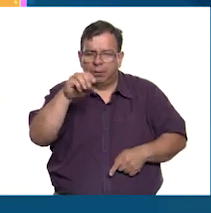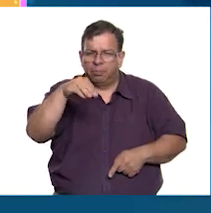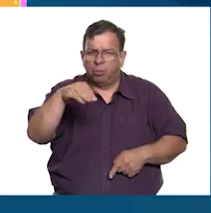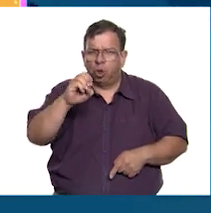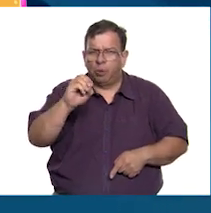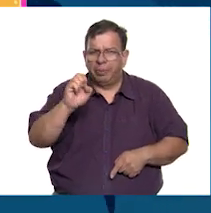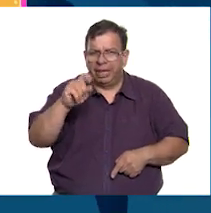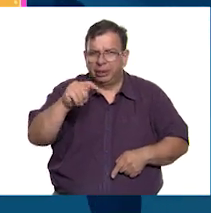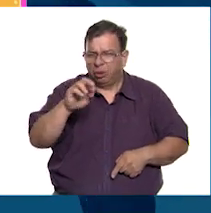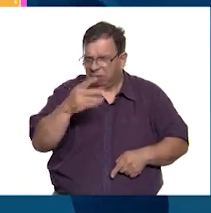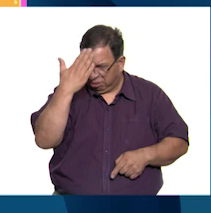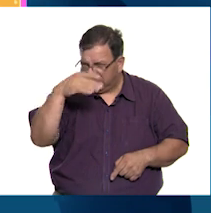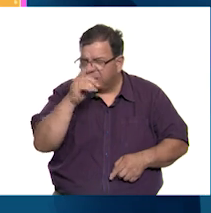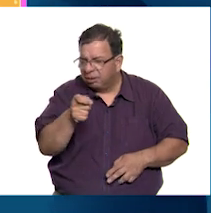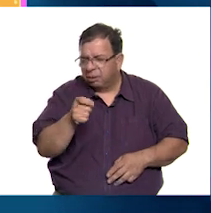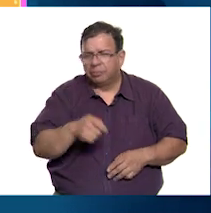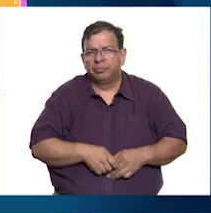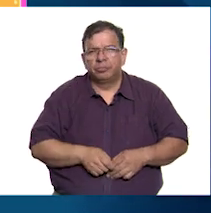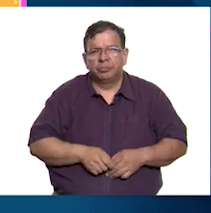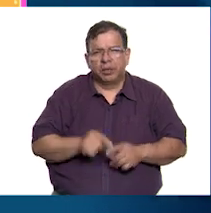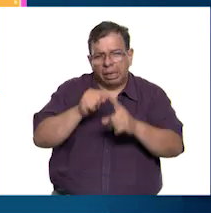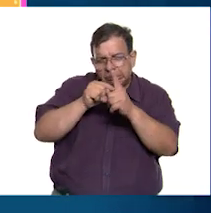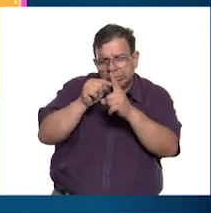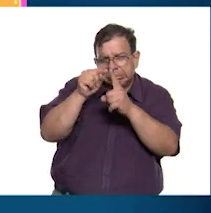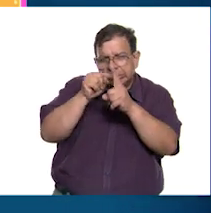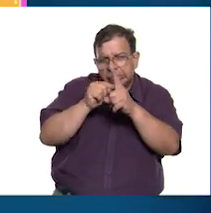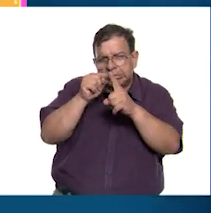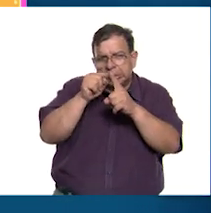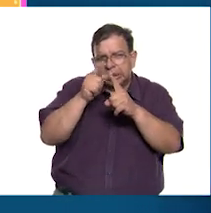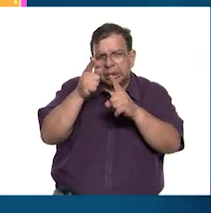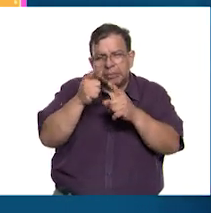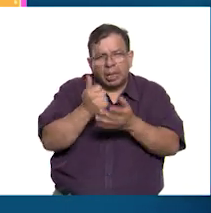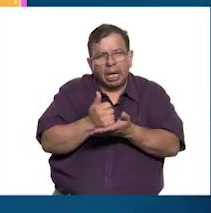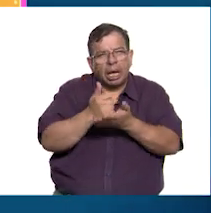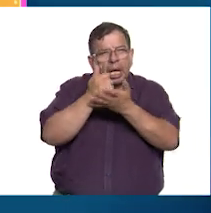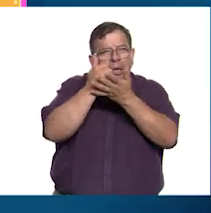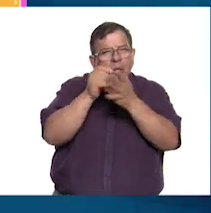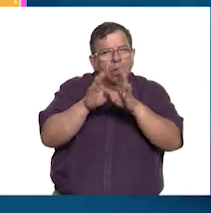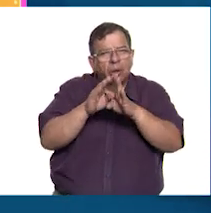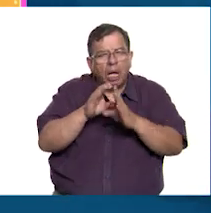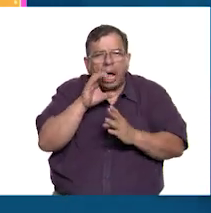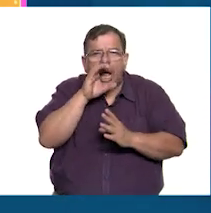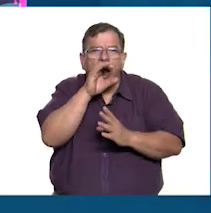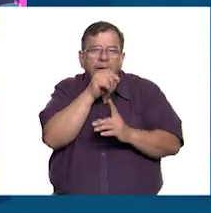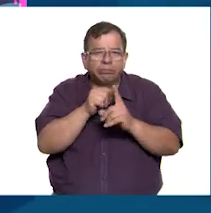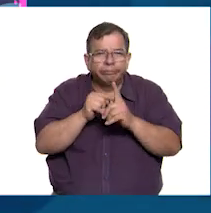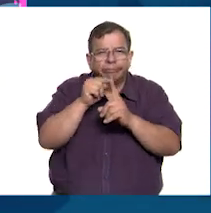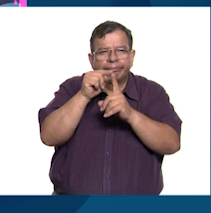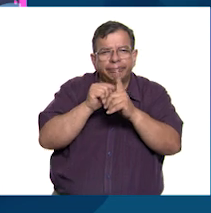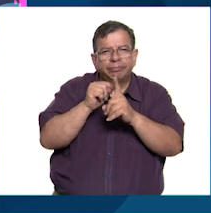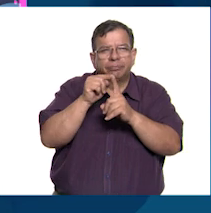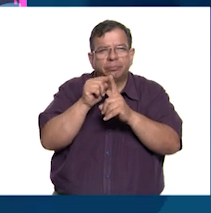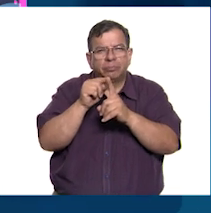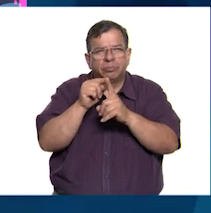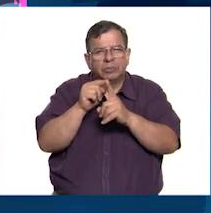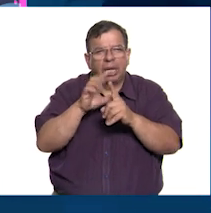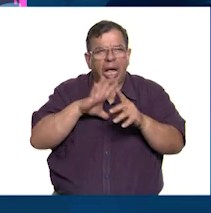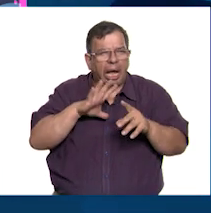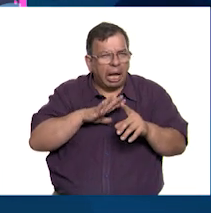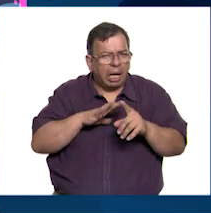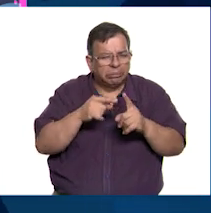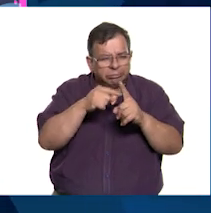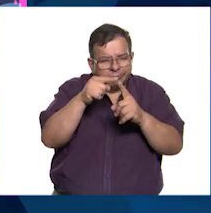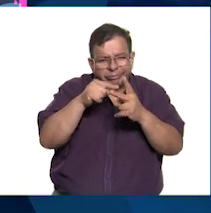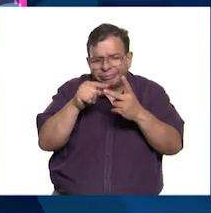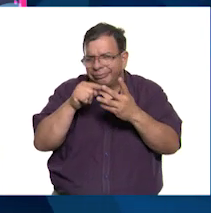un termómetro? Un termómetro es un instrumento que me permite medir la temperatura. ¿Cuántos tipos de